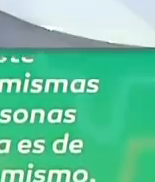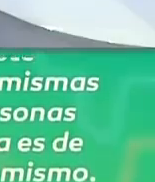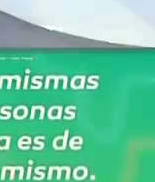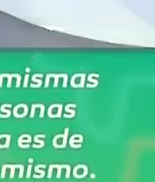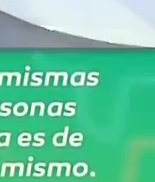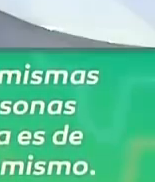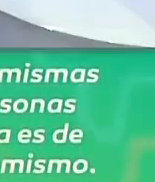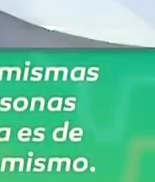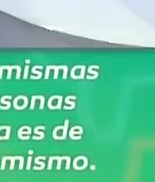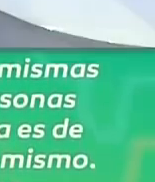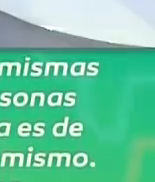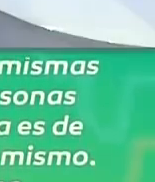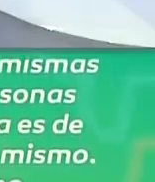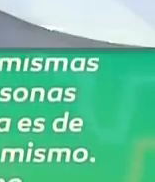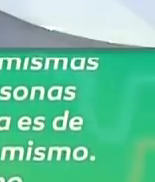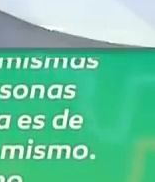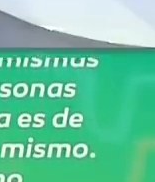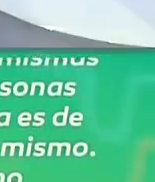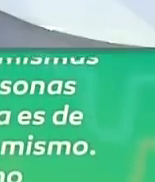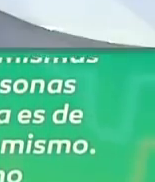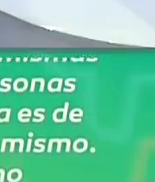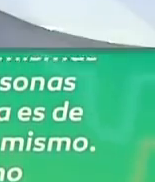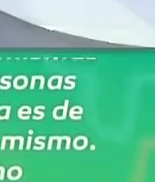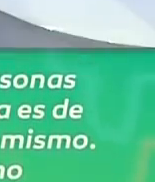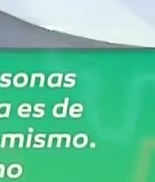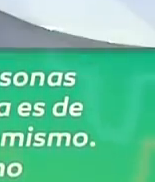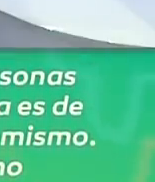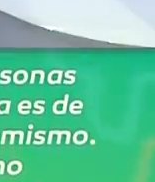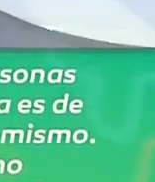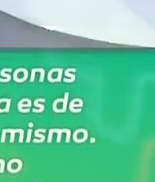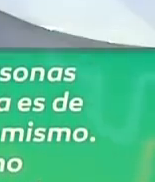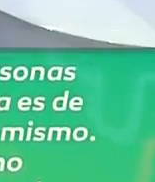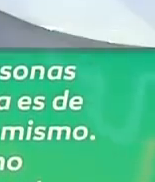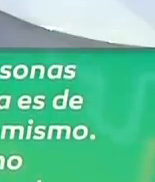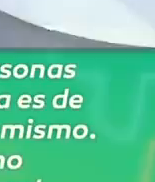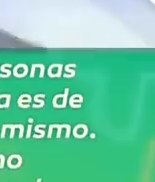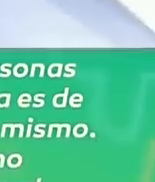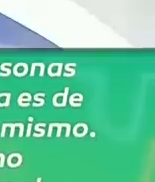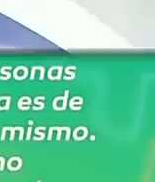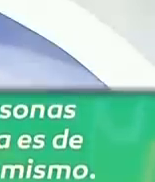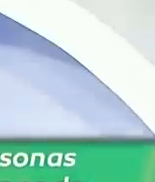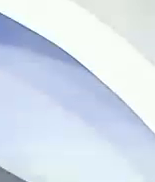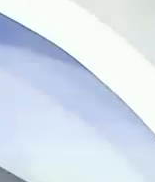que nos da, que no hace más que comprometernos. La Policía Nacional es un cuerpo